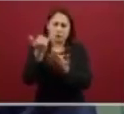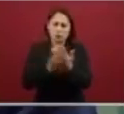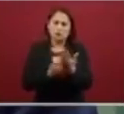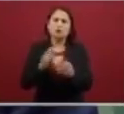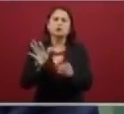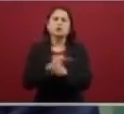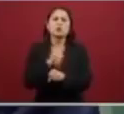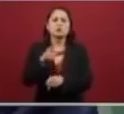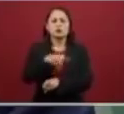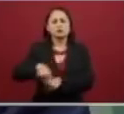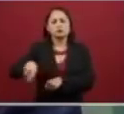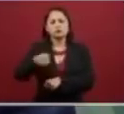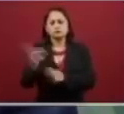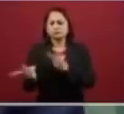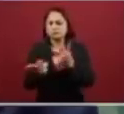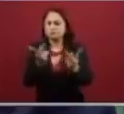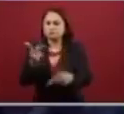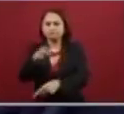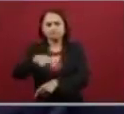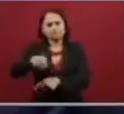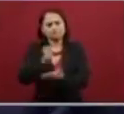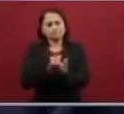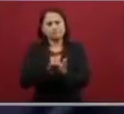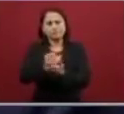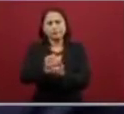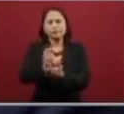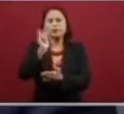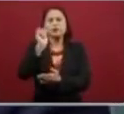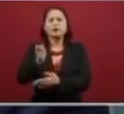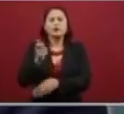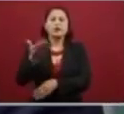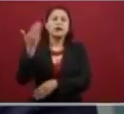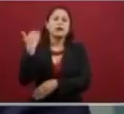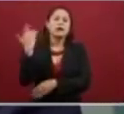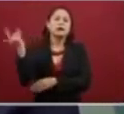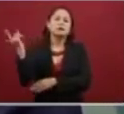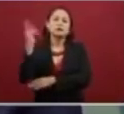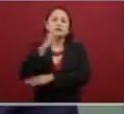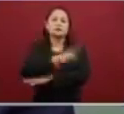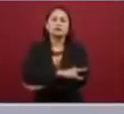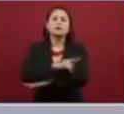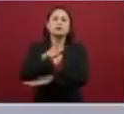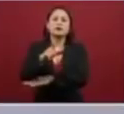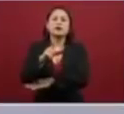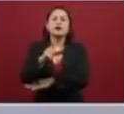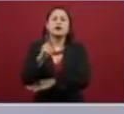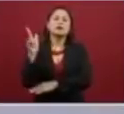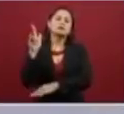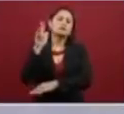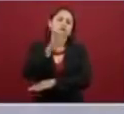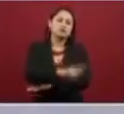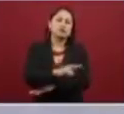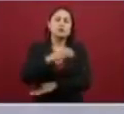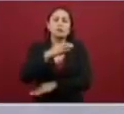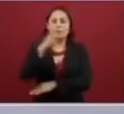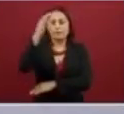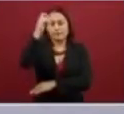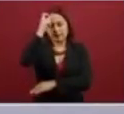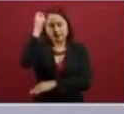decidieron, se canceló la construcción del aeropuerto de Texcoco por razones